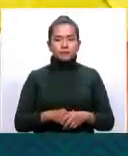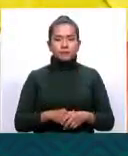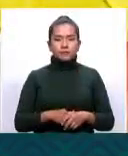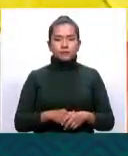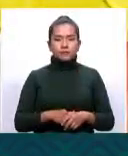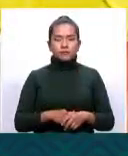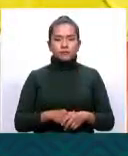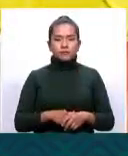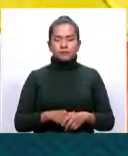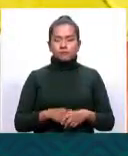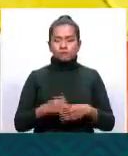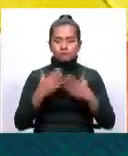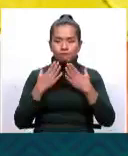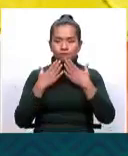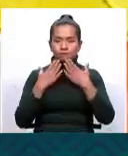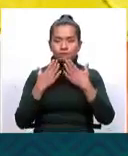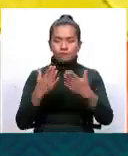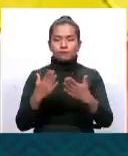Gracias.